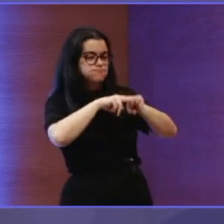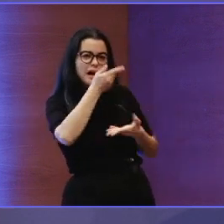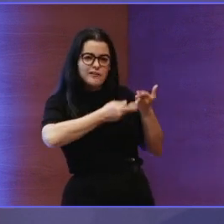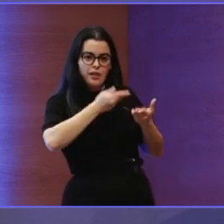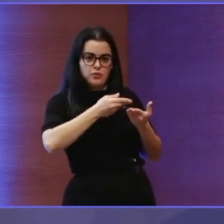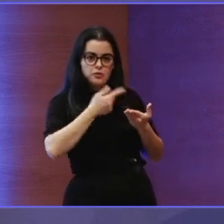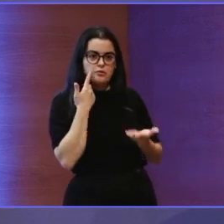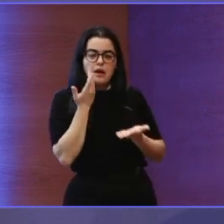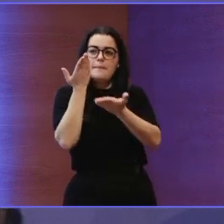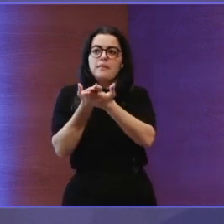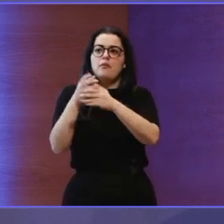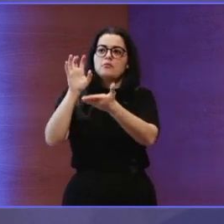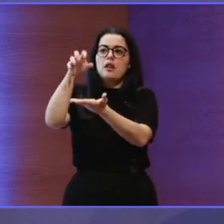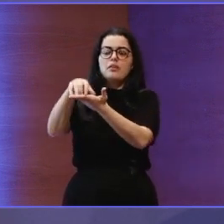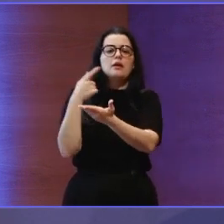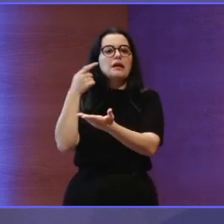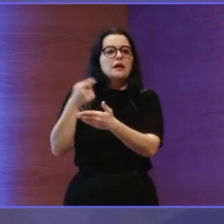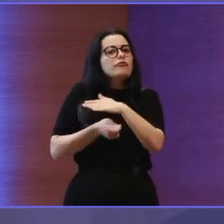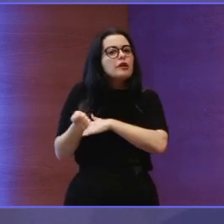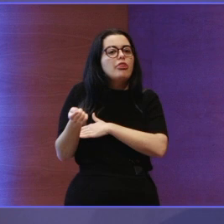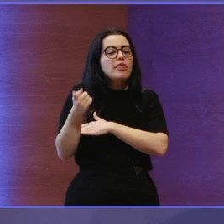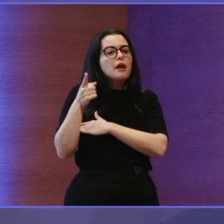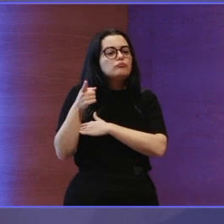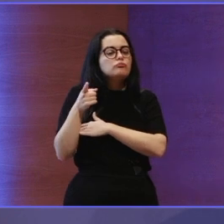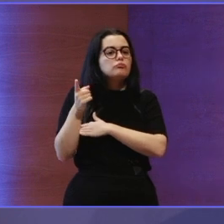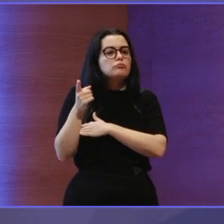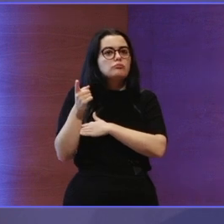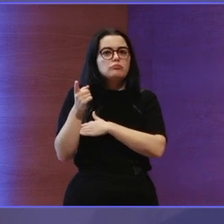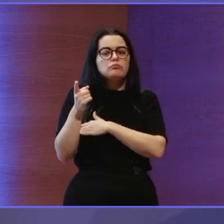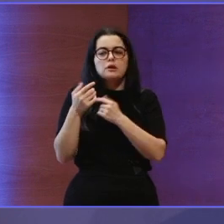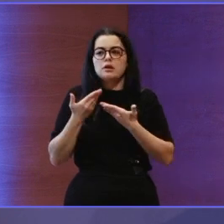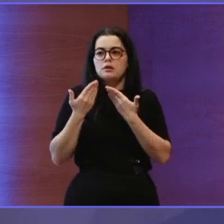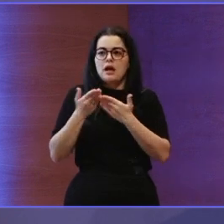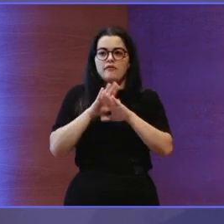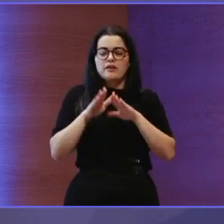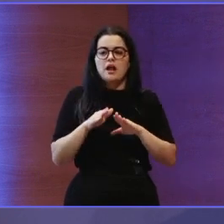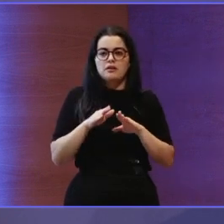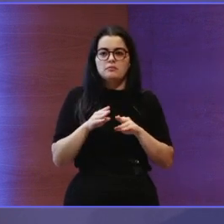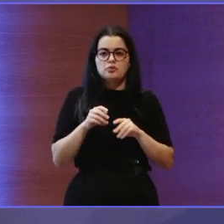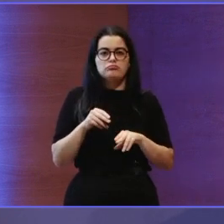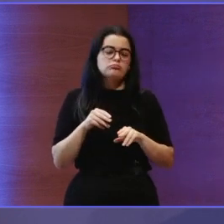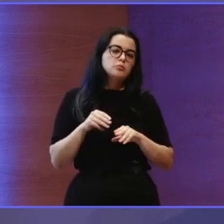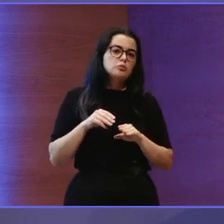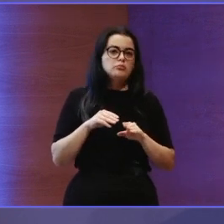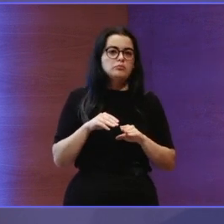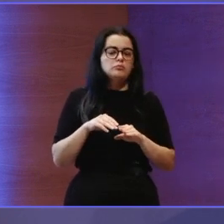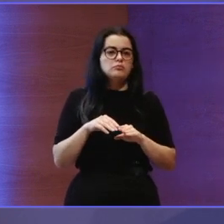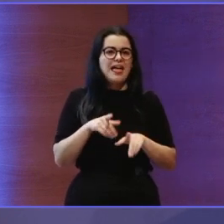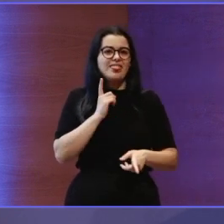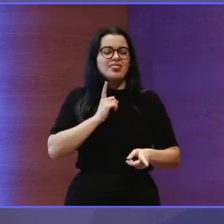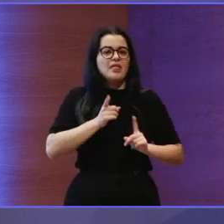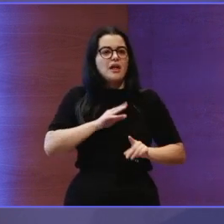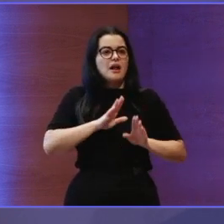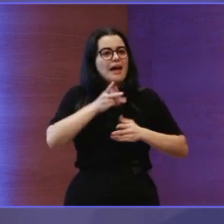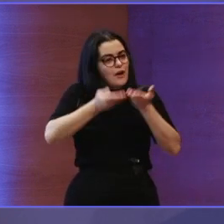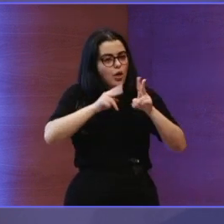evaluación quien encargue quien financie Y de alguna manera quien le dé el último tenga la última palabra en la realización de